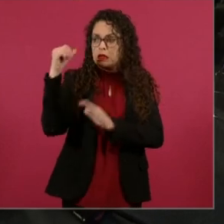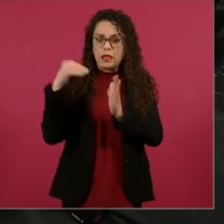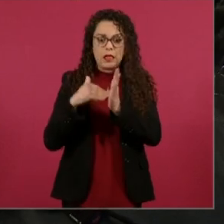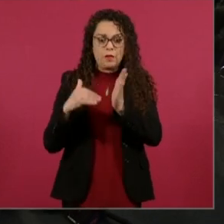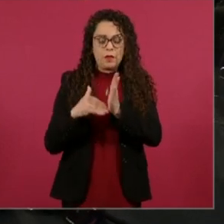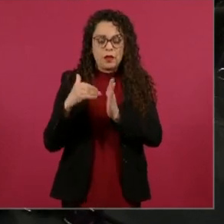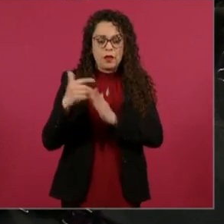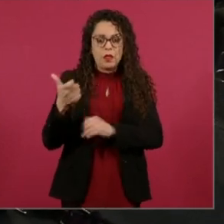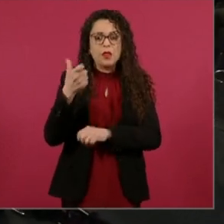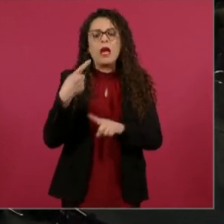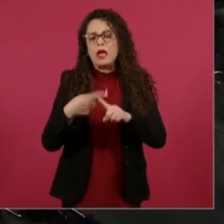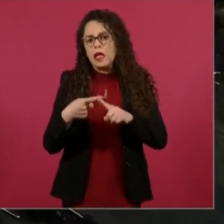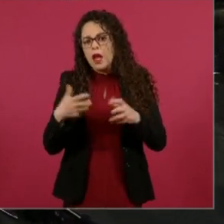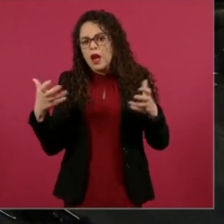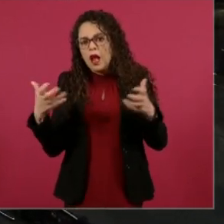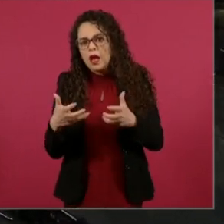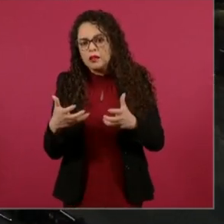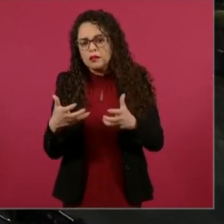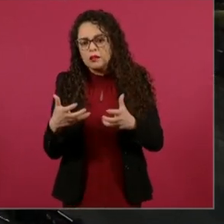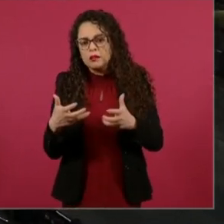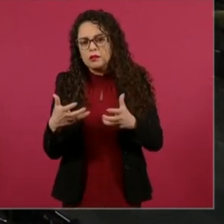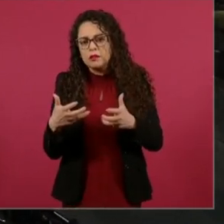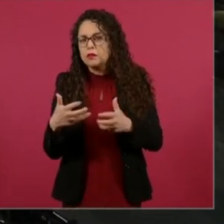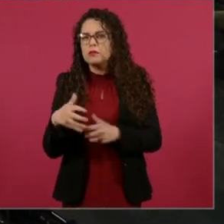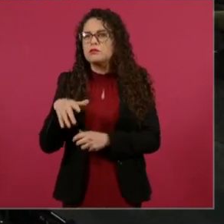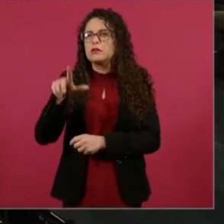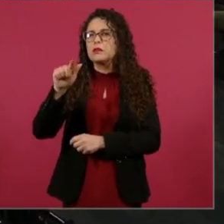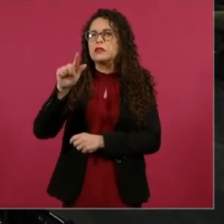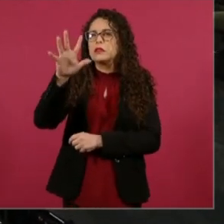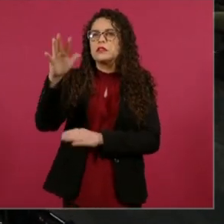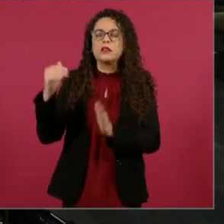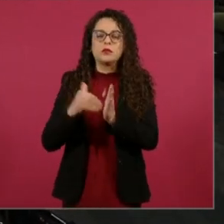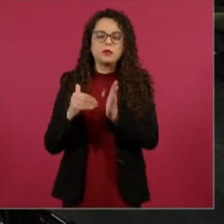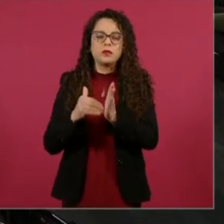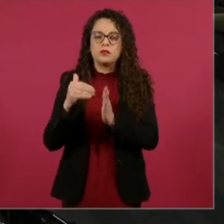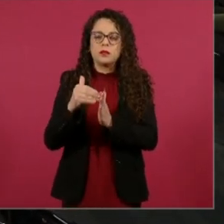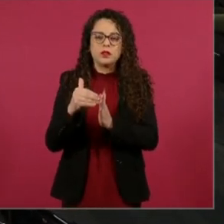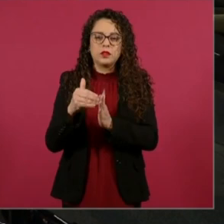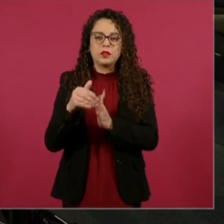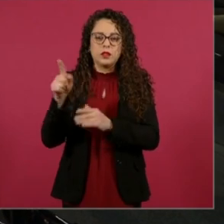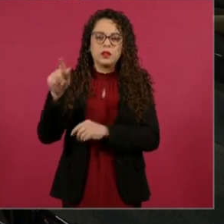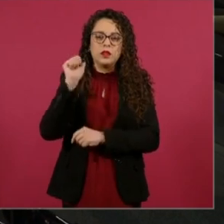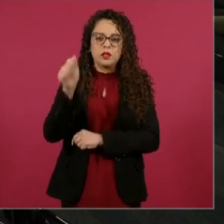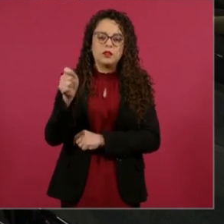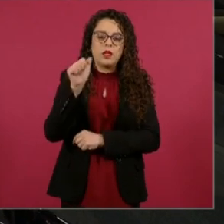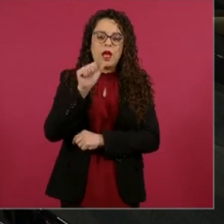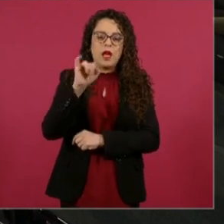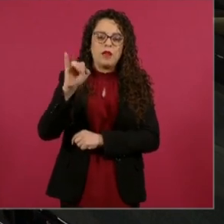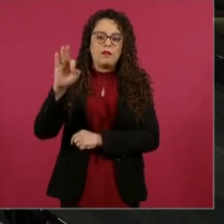60,000 millones? No, 75,000 millones, como el aeropuerto Felipe Ángeles,